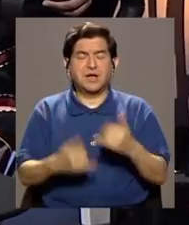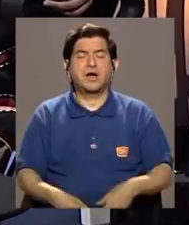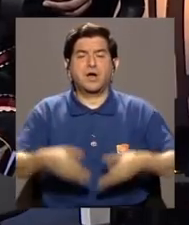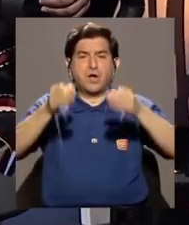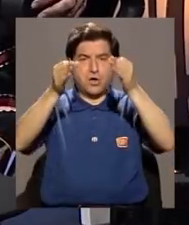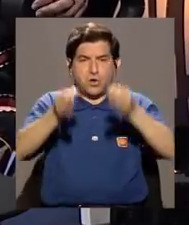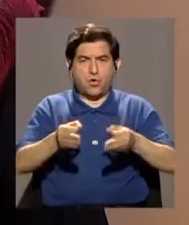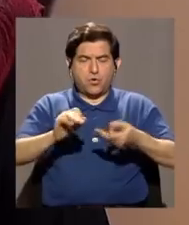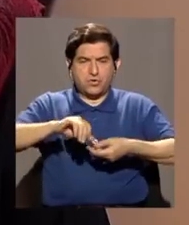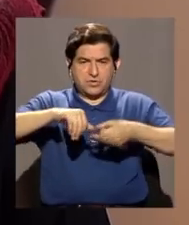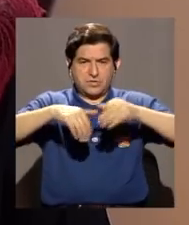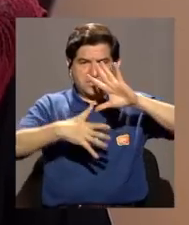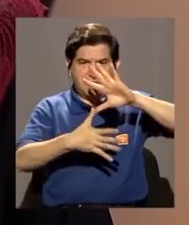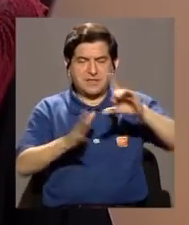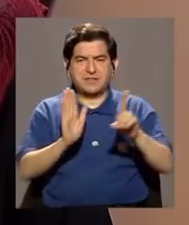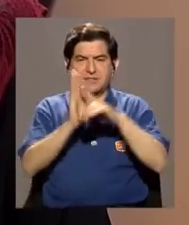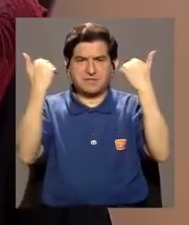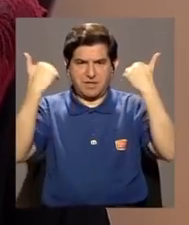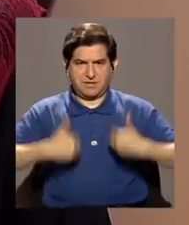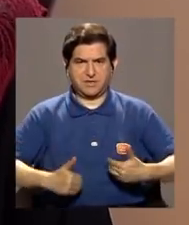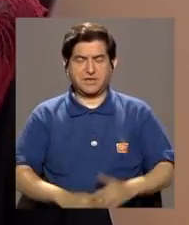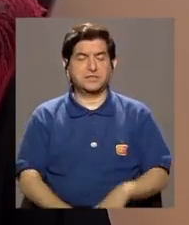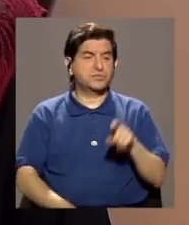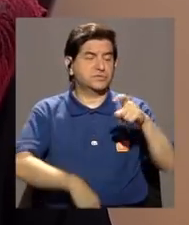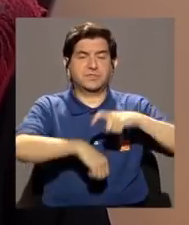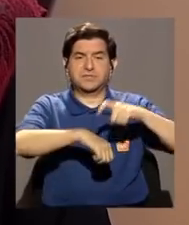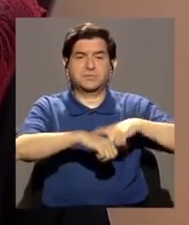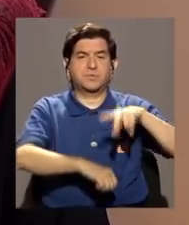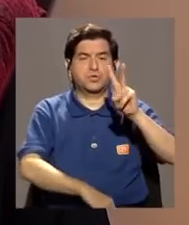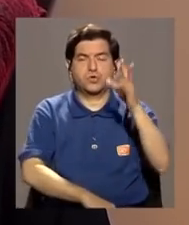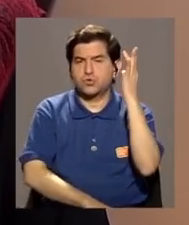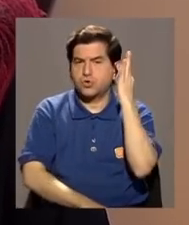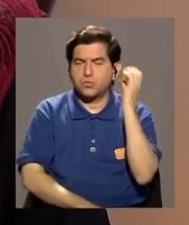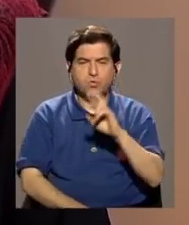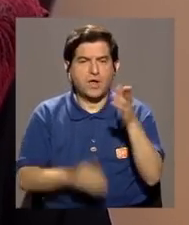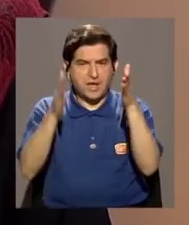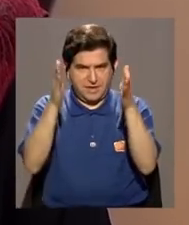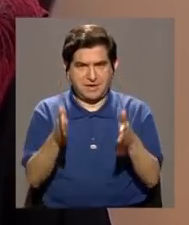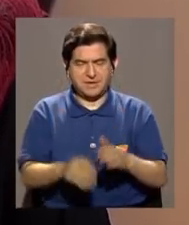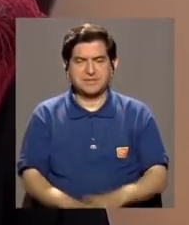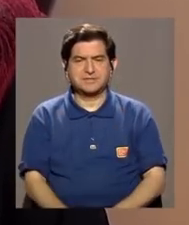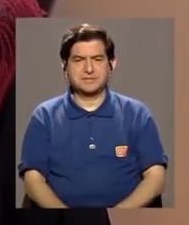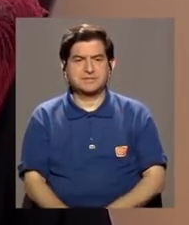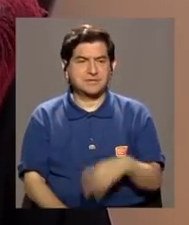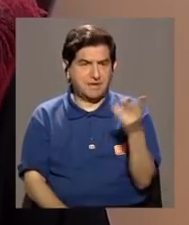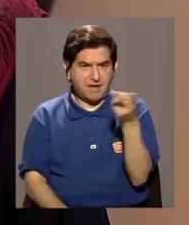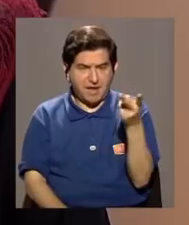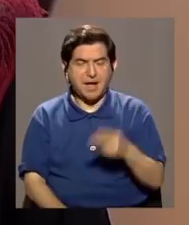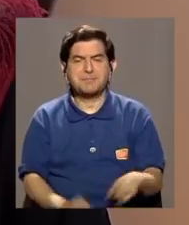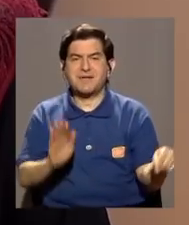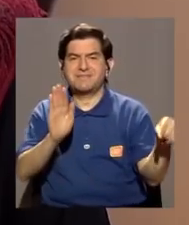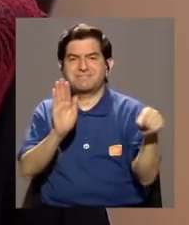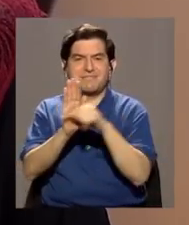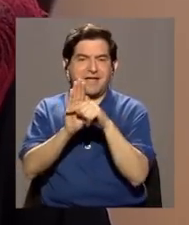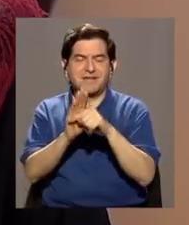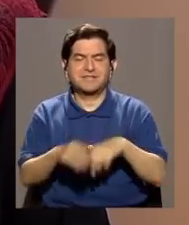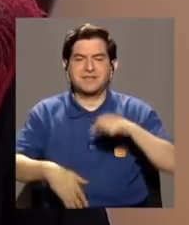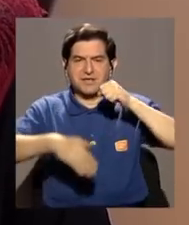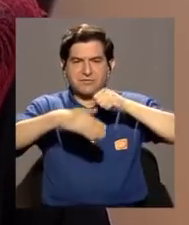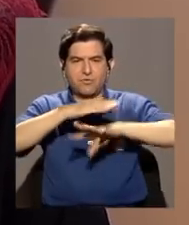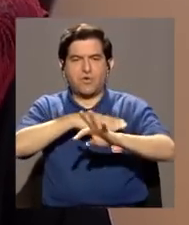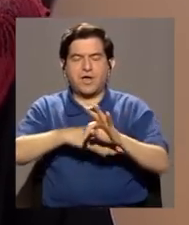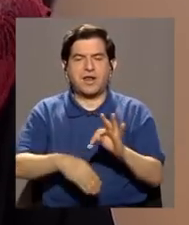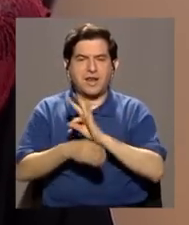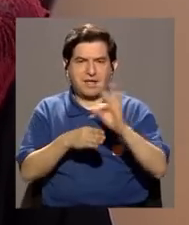interamericana derechos humanos que llevaron a dos mujeres costarricenses a quienes se les denegó el aborto